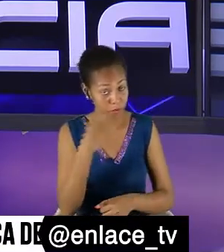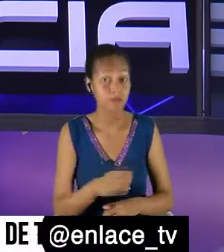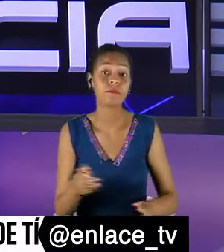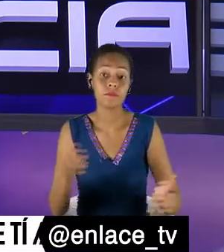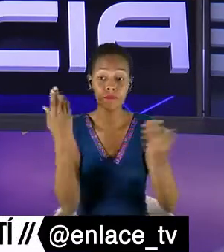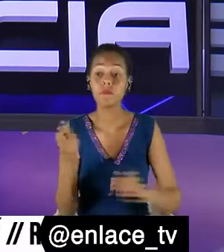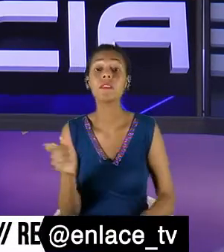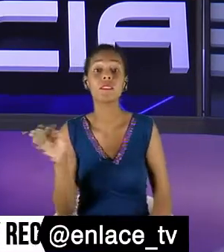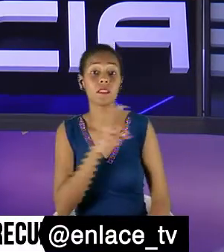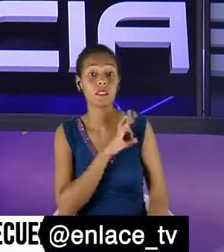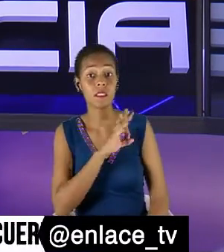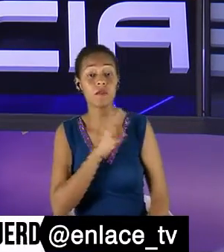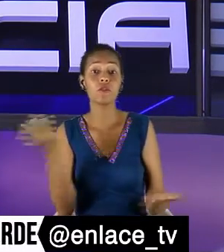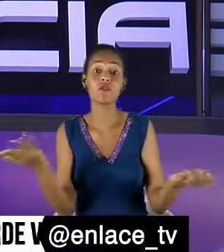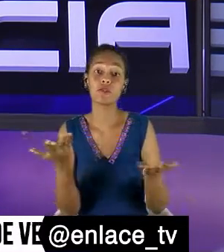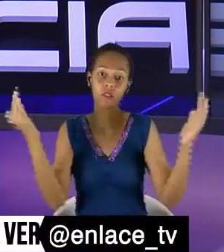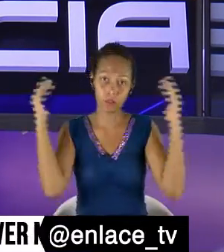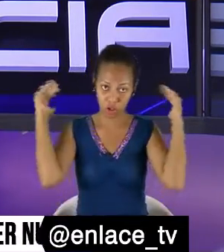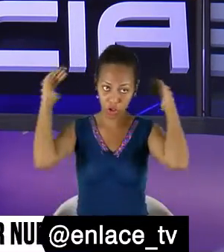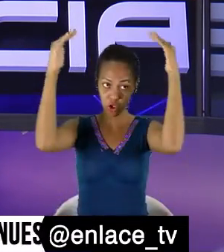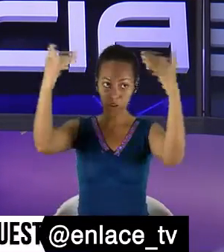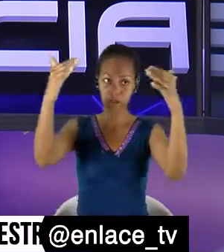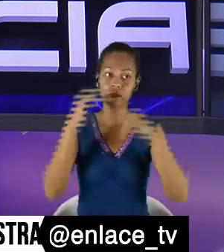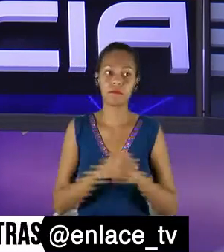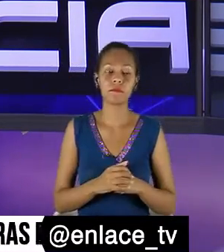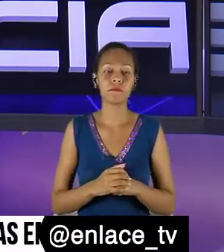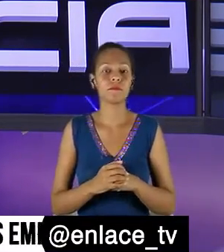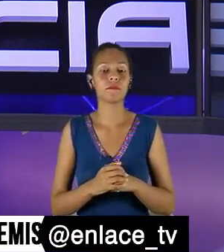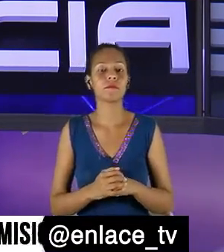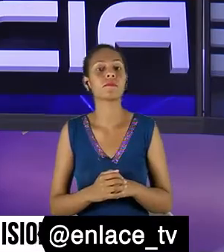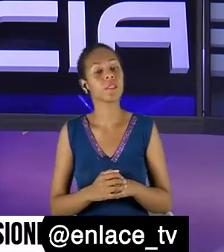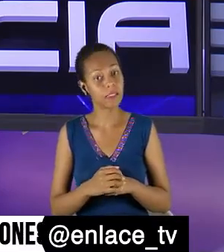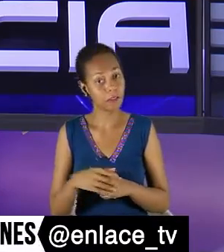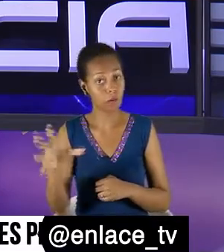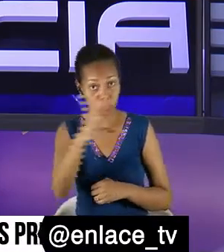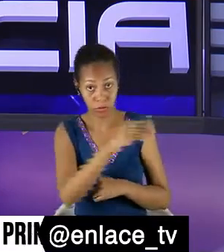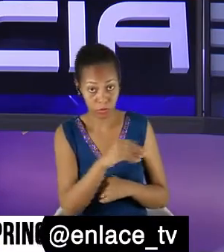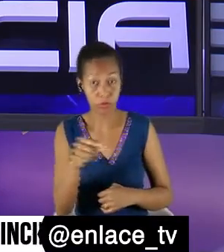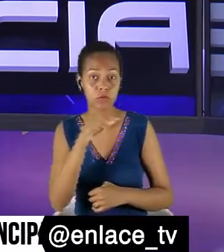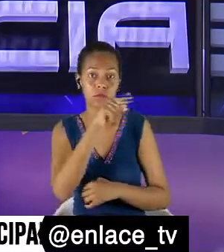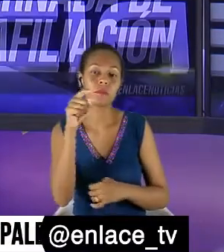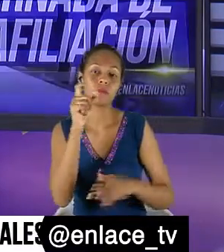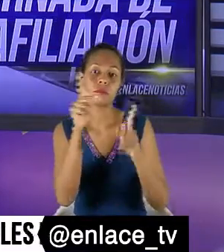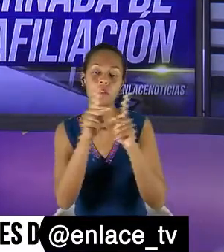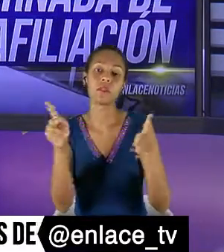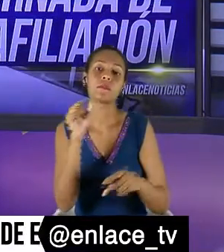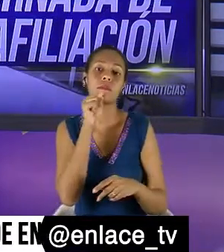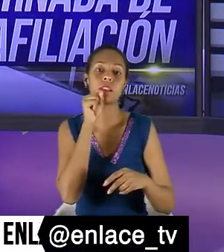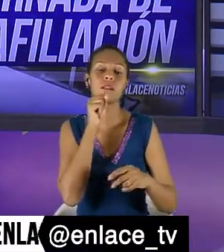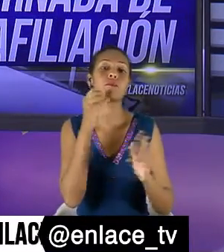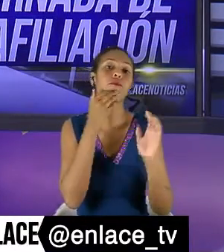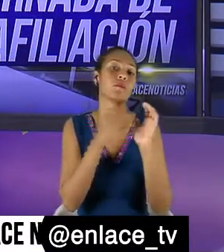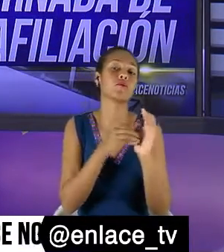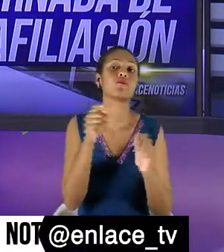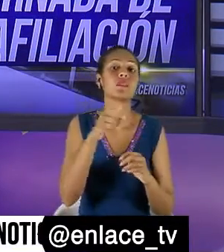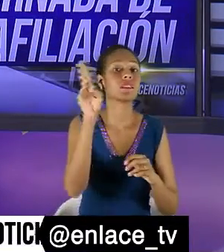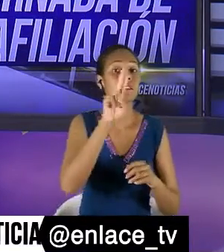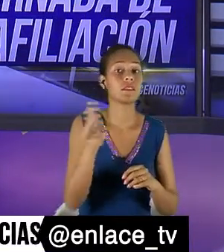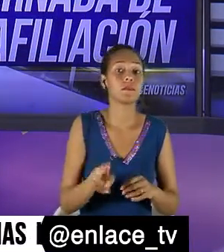el Coliseo Luis Francisco Castellanos. La jornada está dirigida a barranqueños que pertenecen a los niveles de Sisbén 1 y